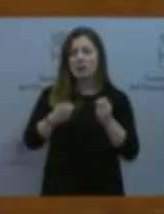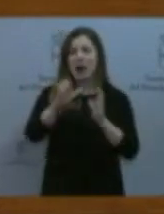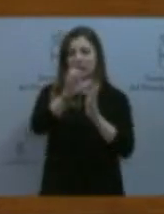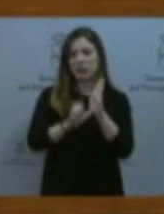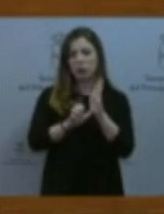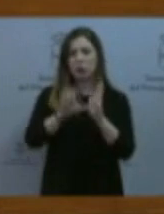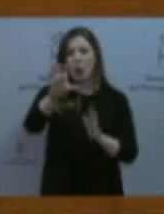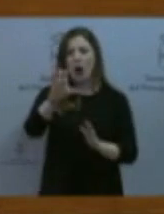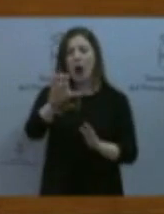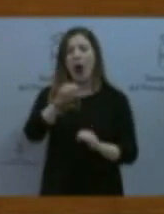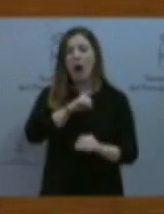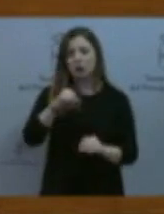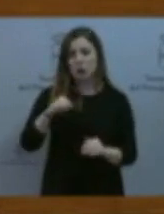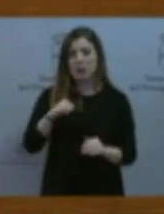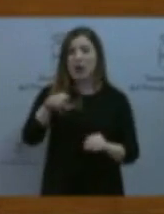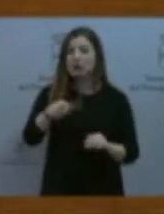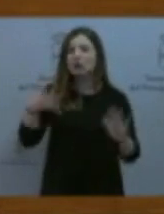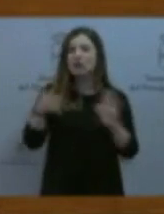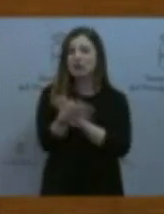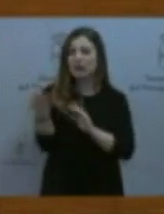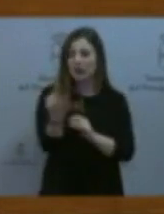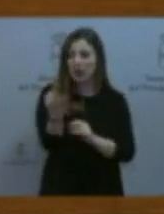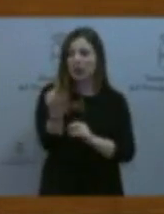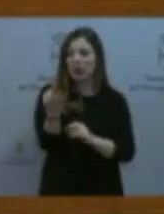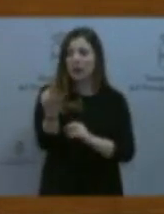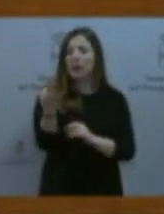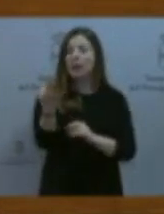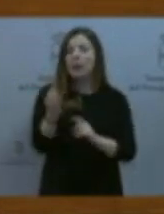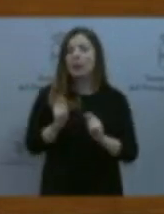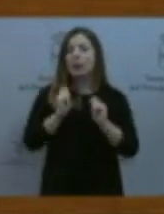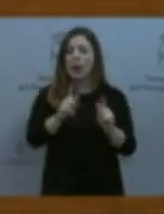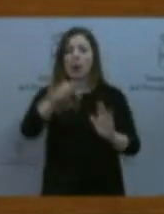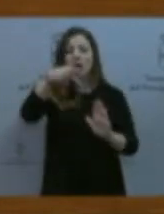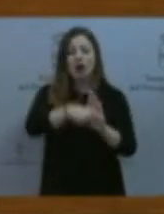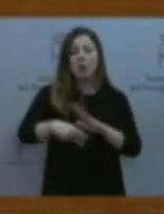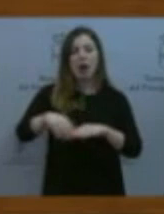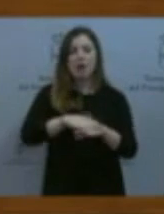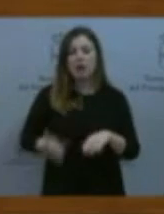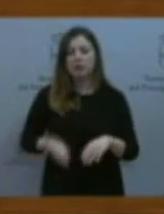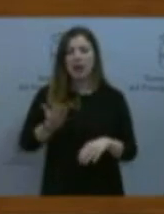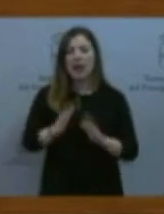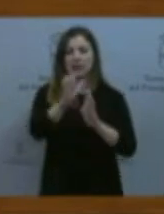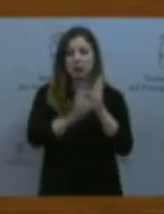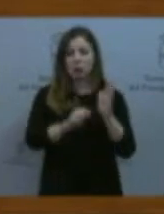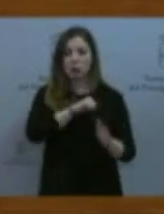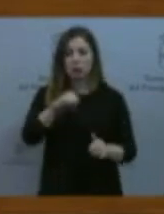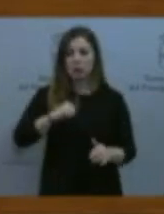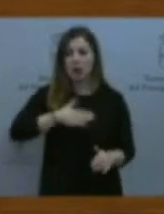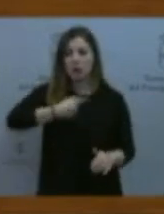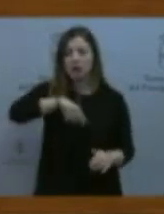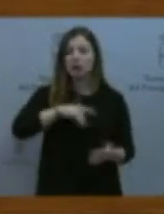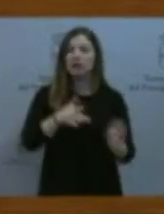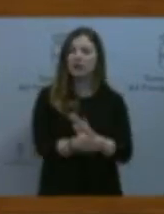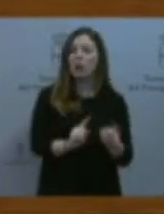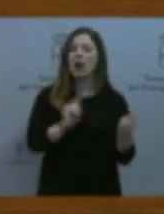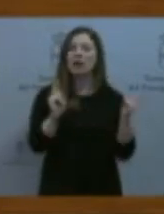a establecer en nuestra norma fundamental, nuestro Estatuto de Autonomía, un pequeño cambio en favor de la igualdad.